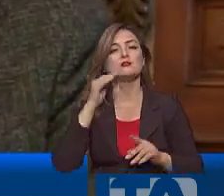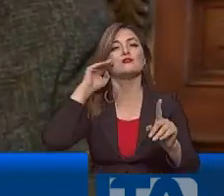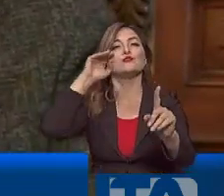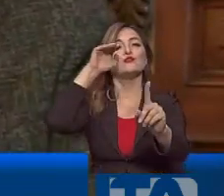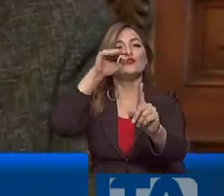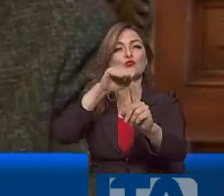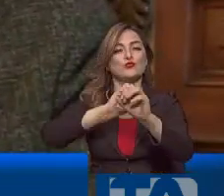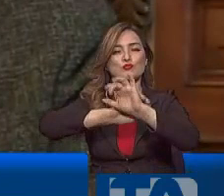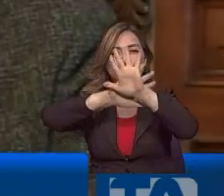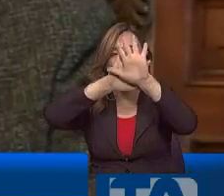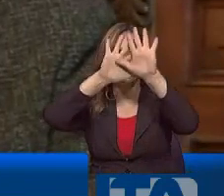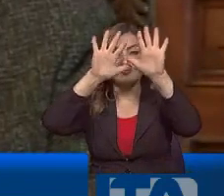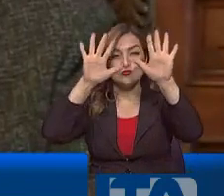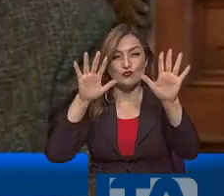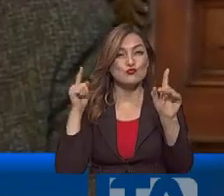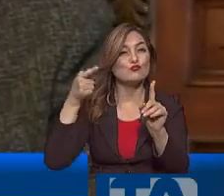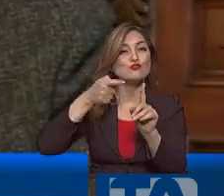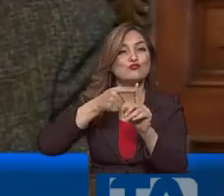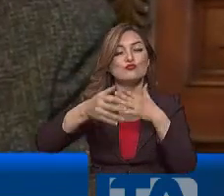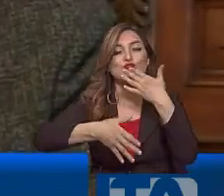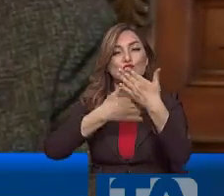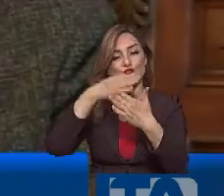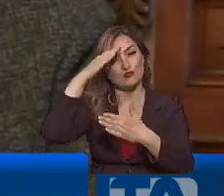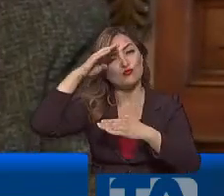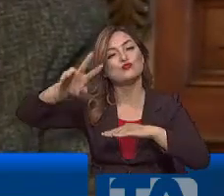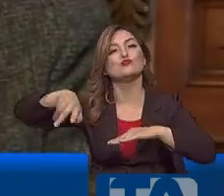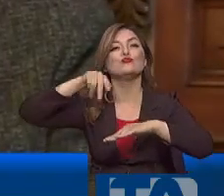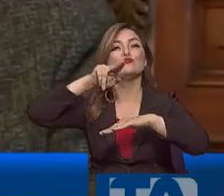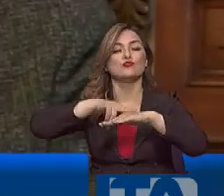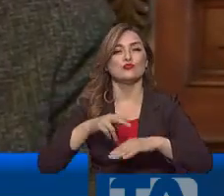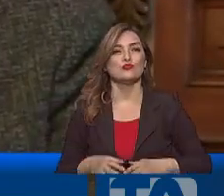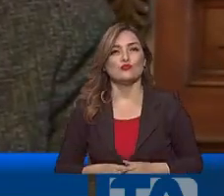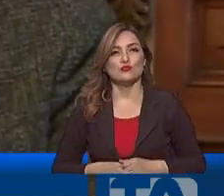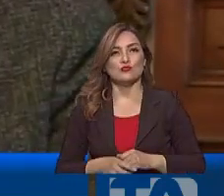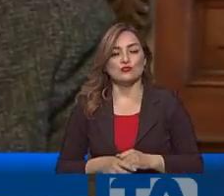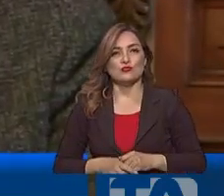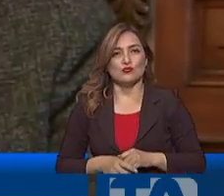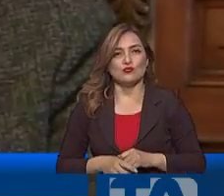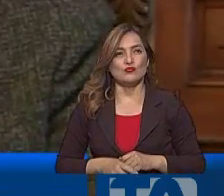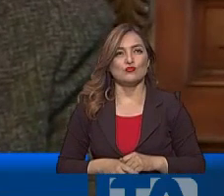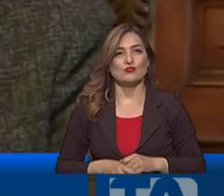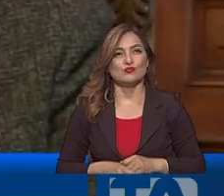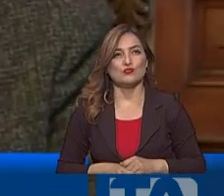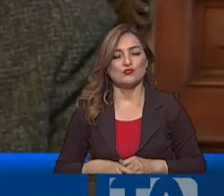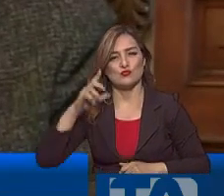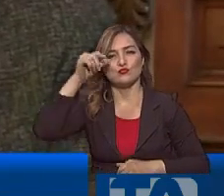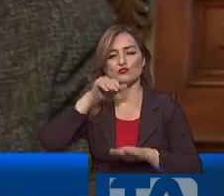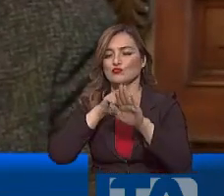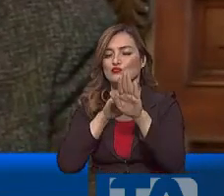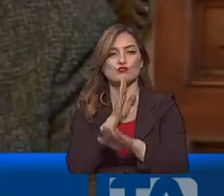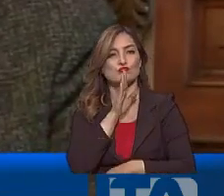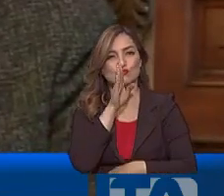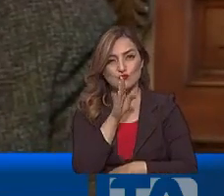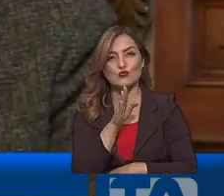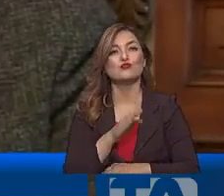mensaje claro y directo a todos los policías nacionales. Van a contar con el gobierno, con el apoyo